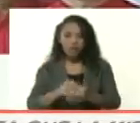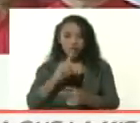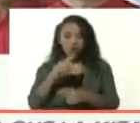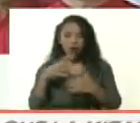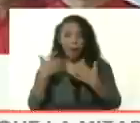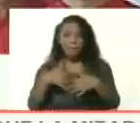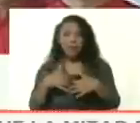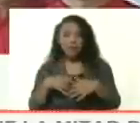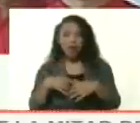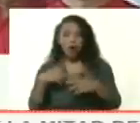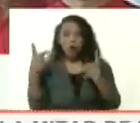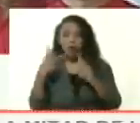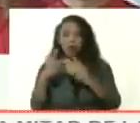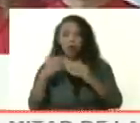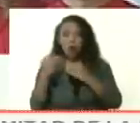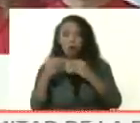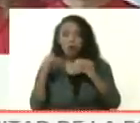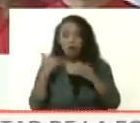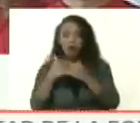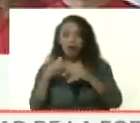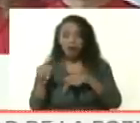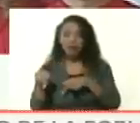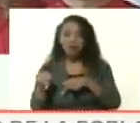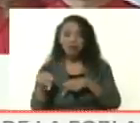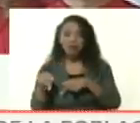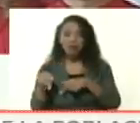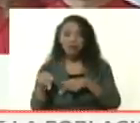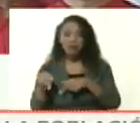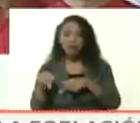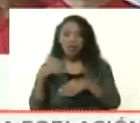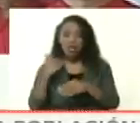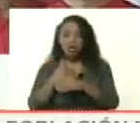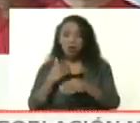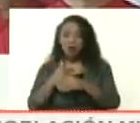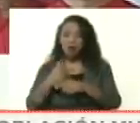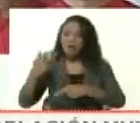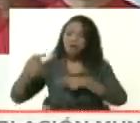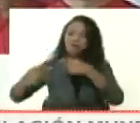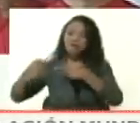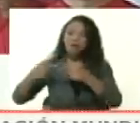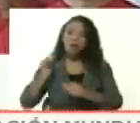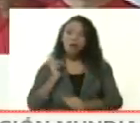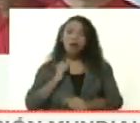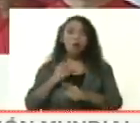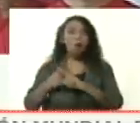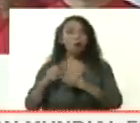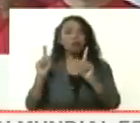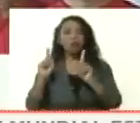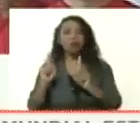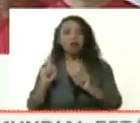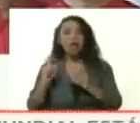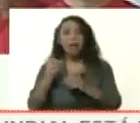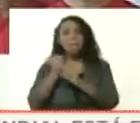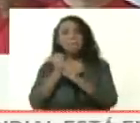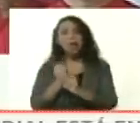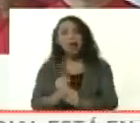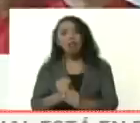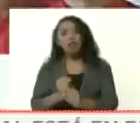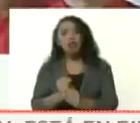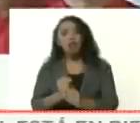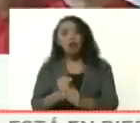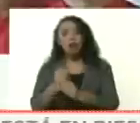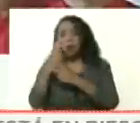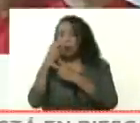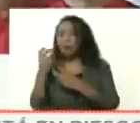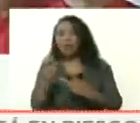hotel como este, le llevará ventaja a cualquier otro que esté esperando que lo van a